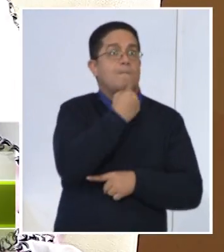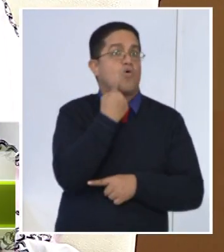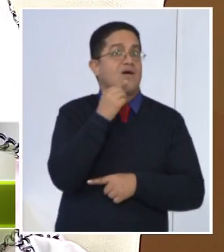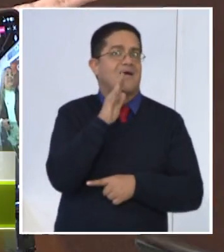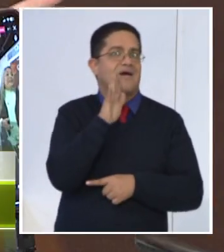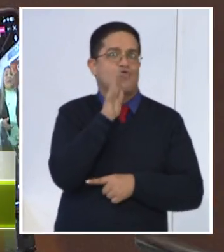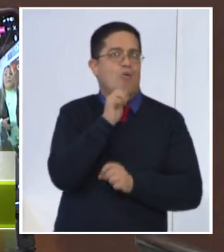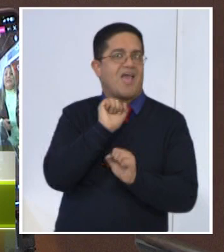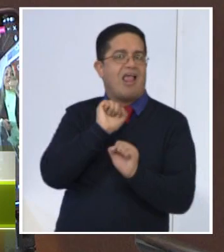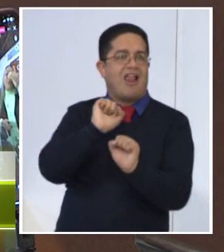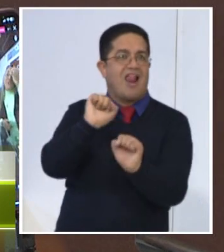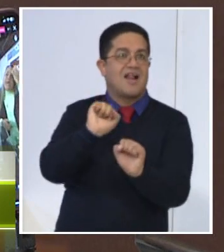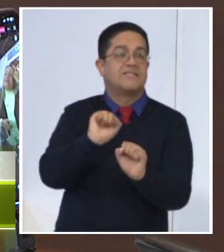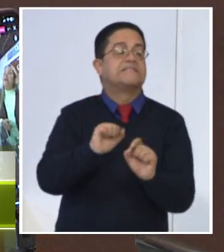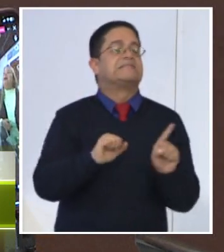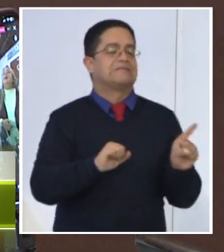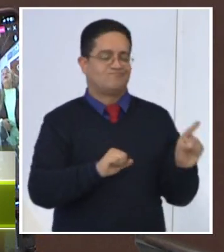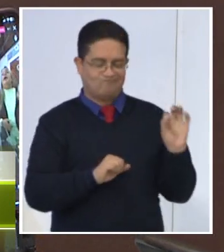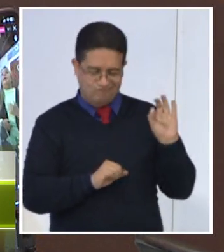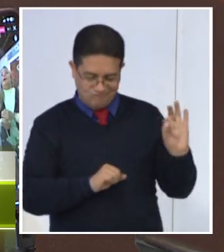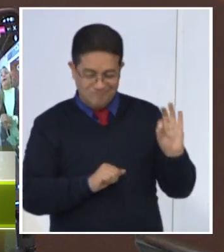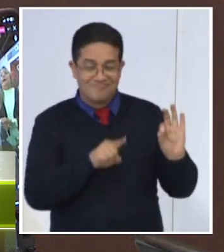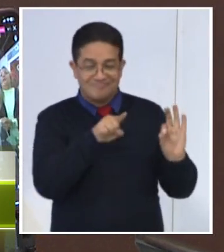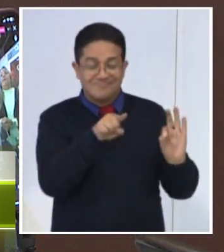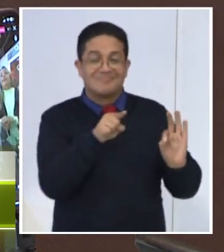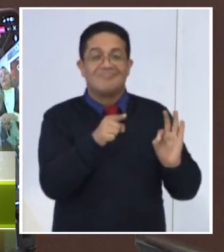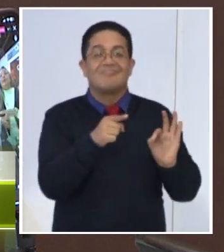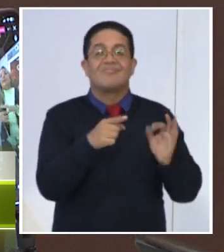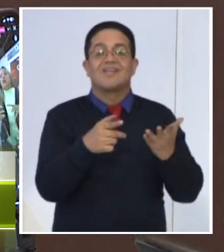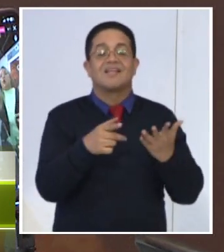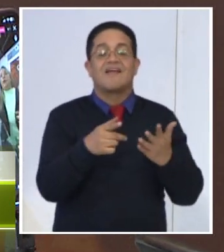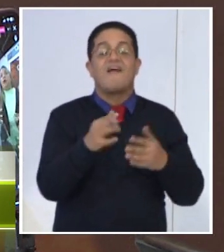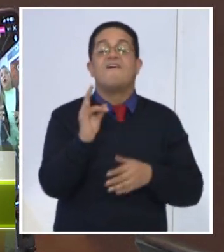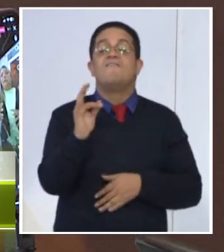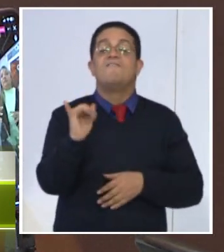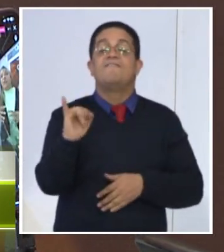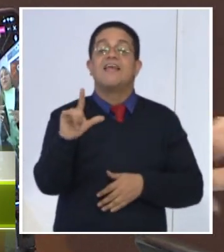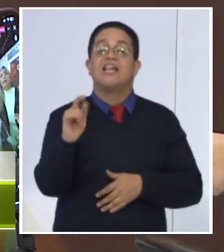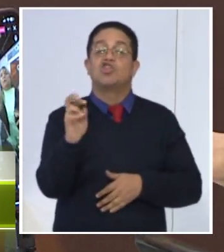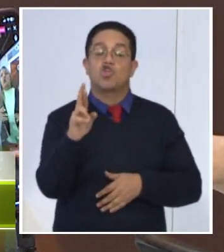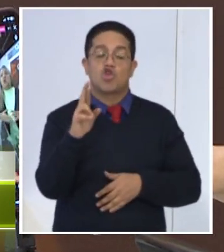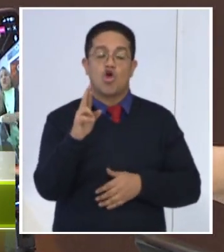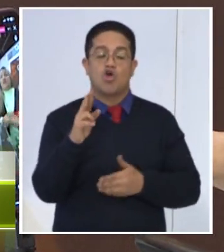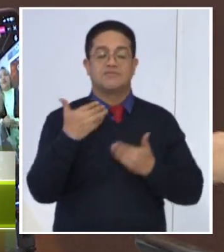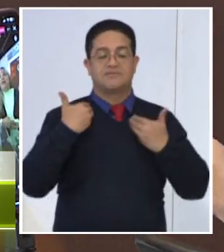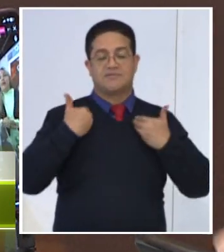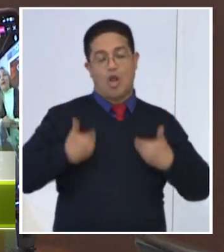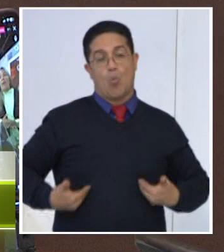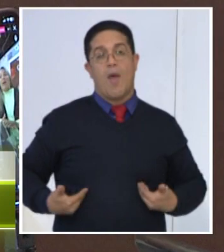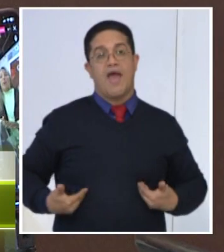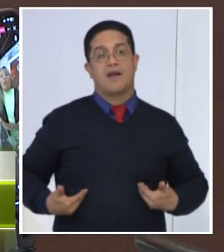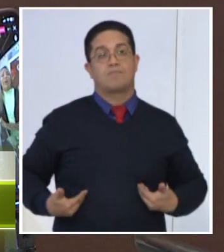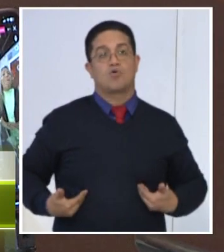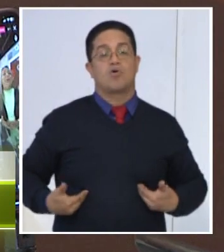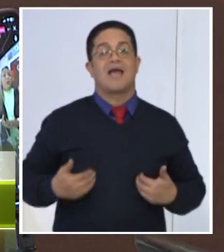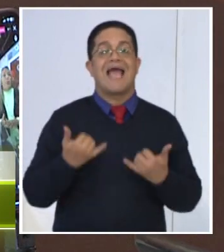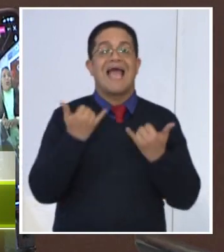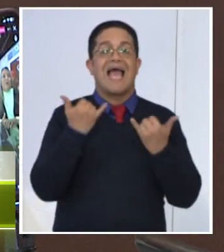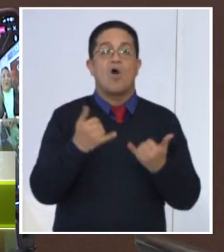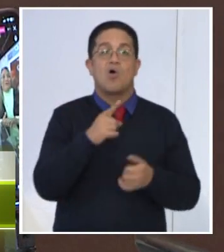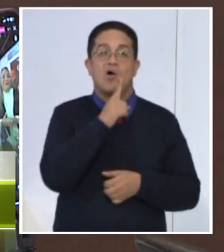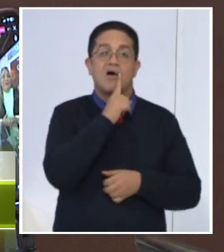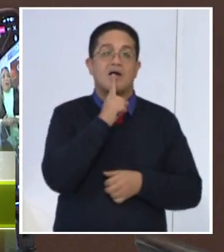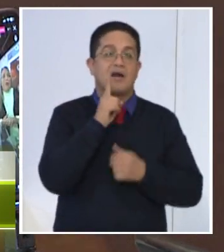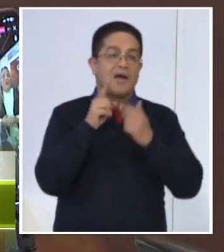tenemos esto. El detalle más importante es que el filtro fisiológico de nuestras mucosas es llamado ahora